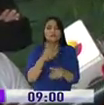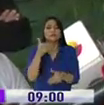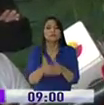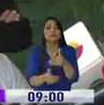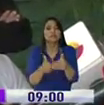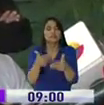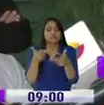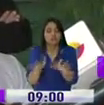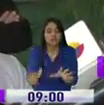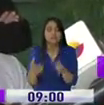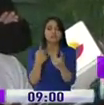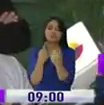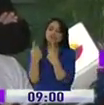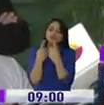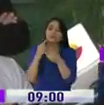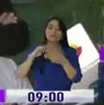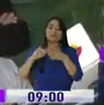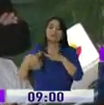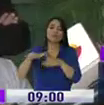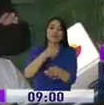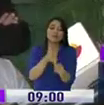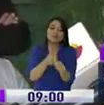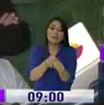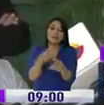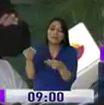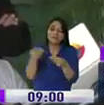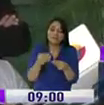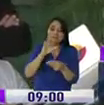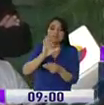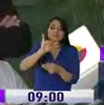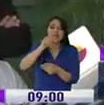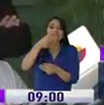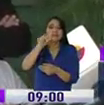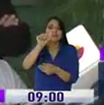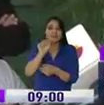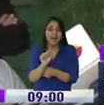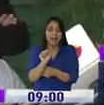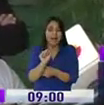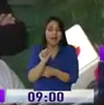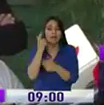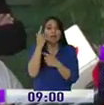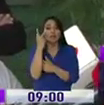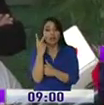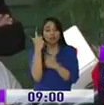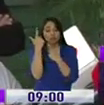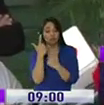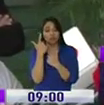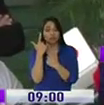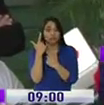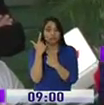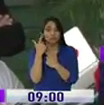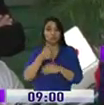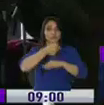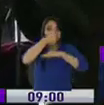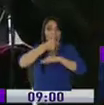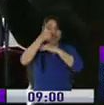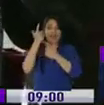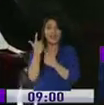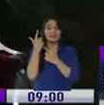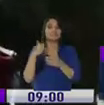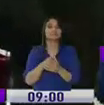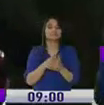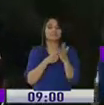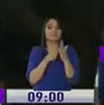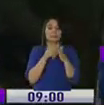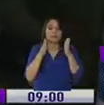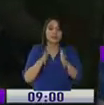una comunidad muy cercana a Taisha por parte de dos oficiales de alto rango de nuestro ejército. El ministro César